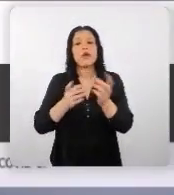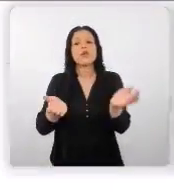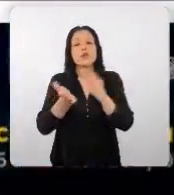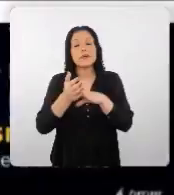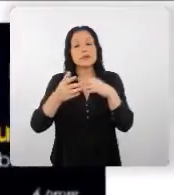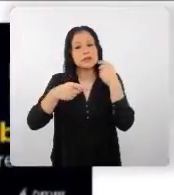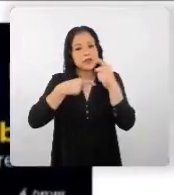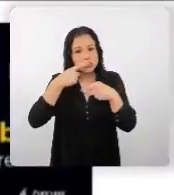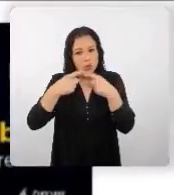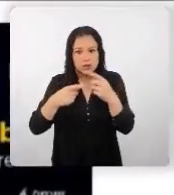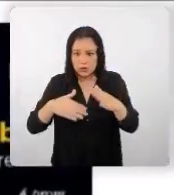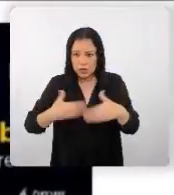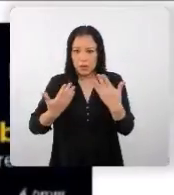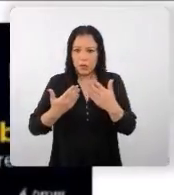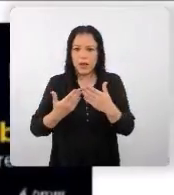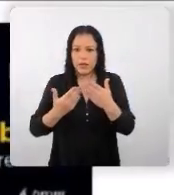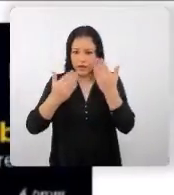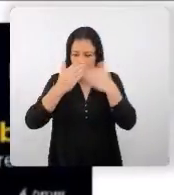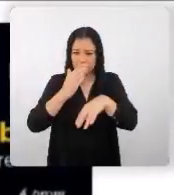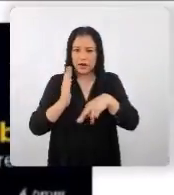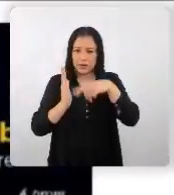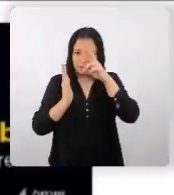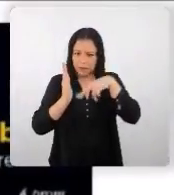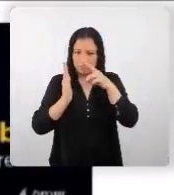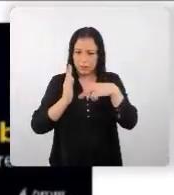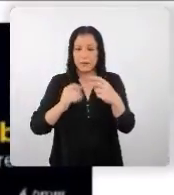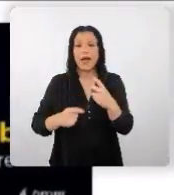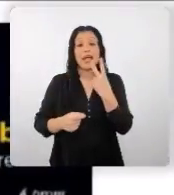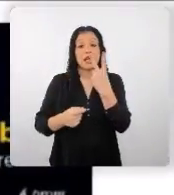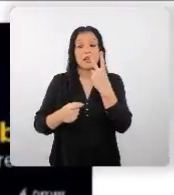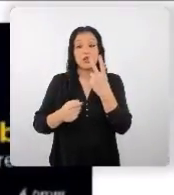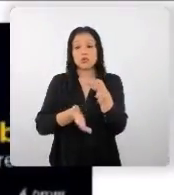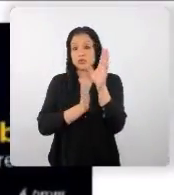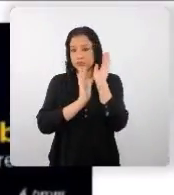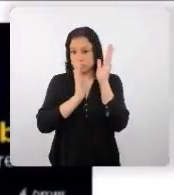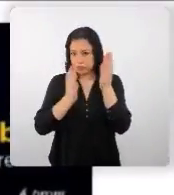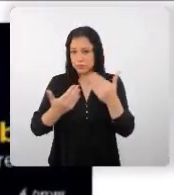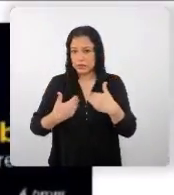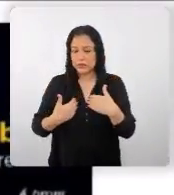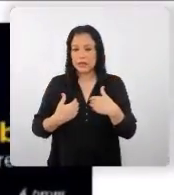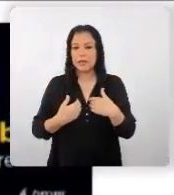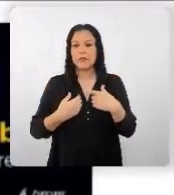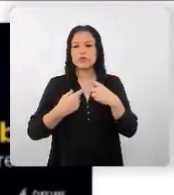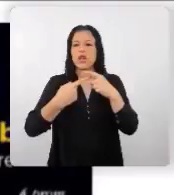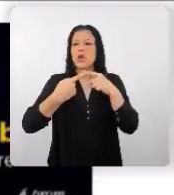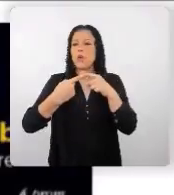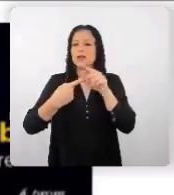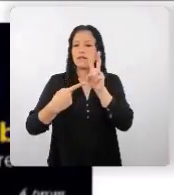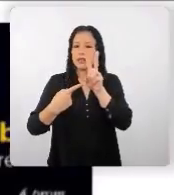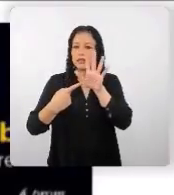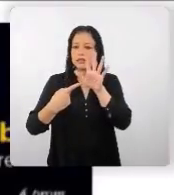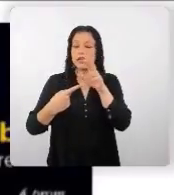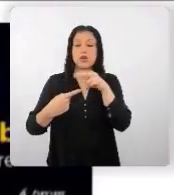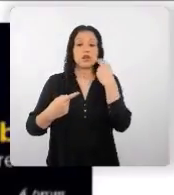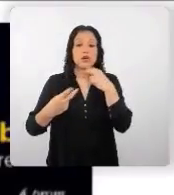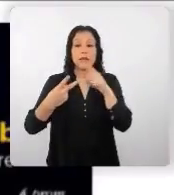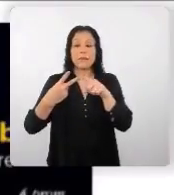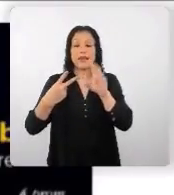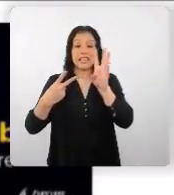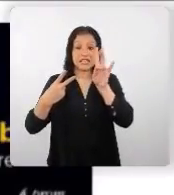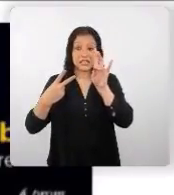que pueden inscribirse en los próximos dos eventos que tenemos, el 25 de noviembre y el 7 de